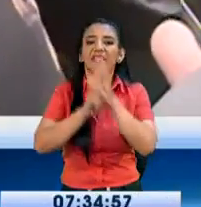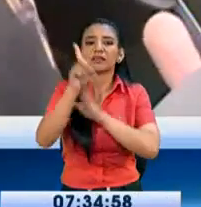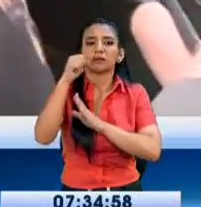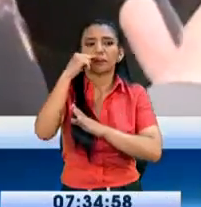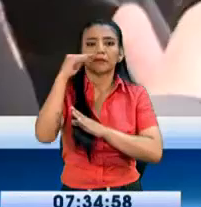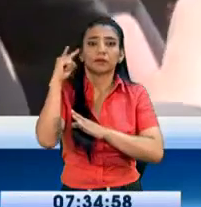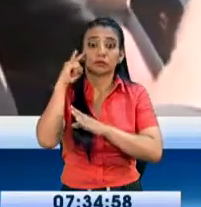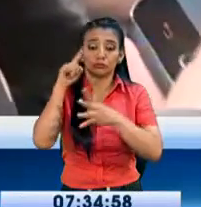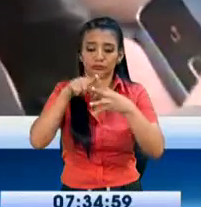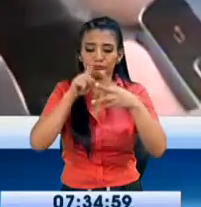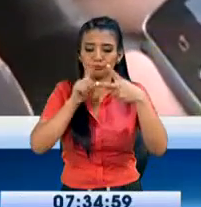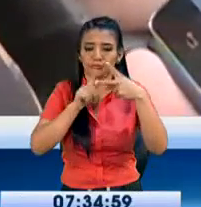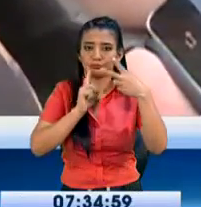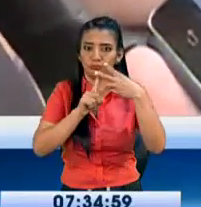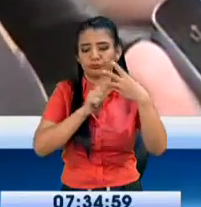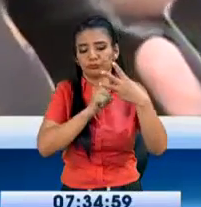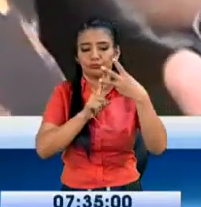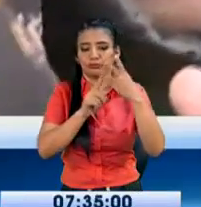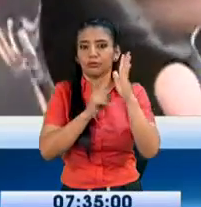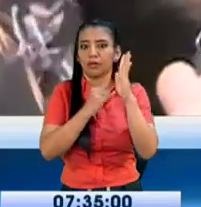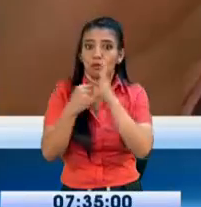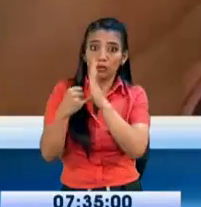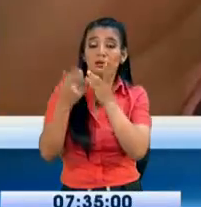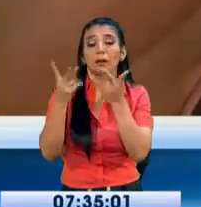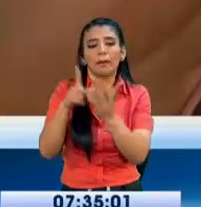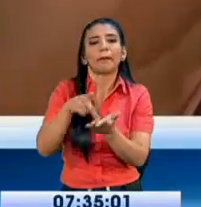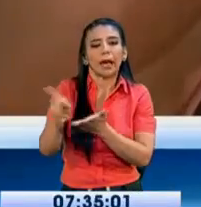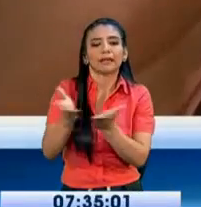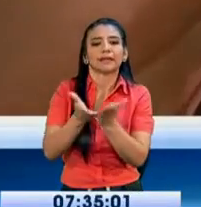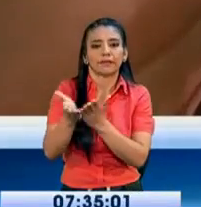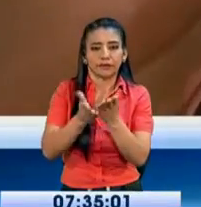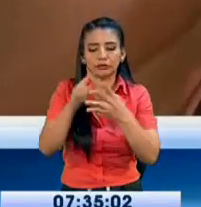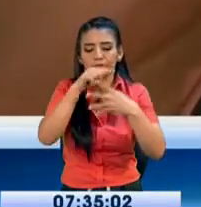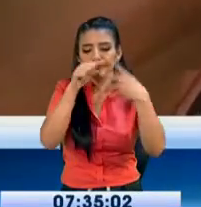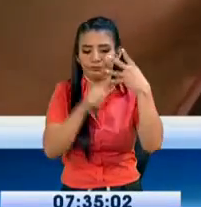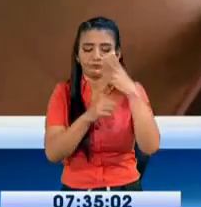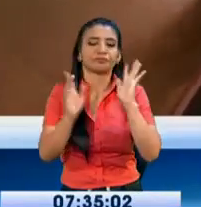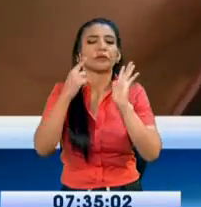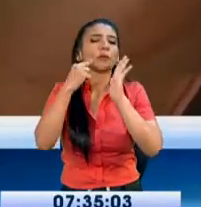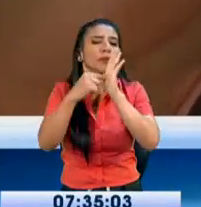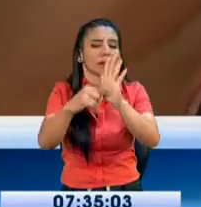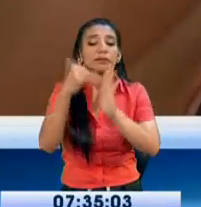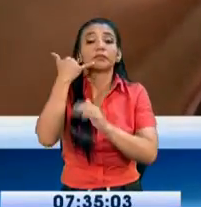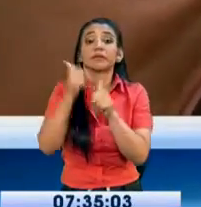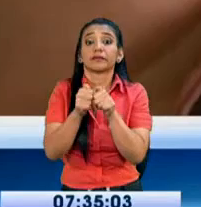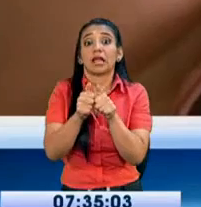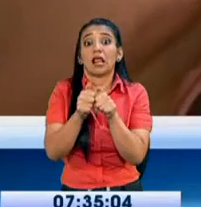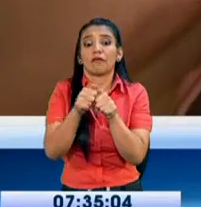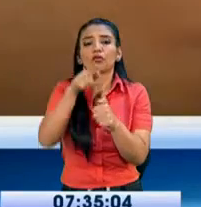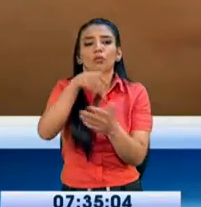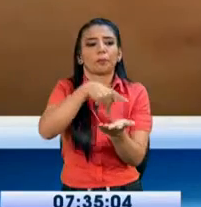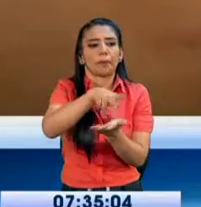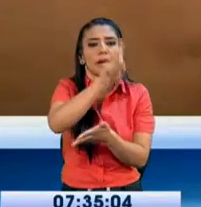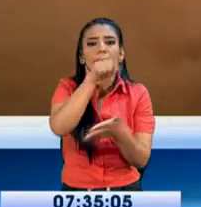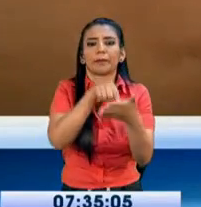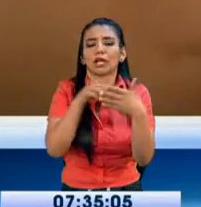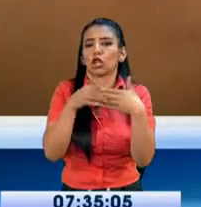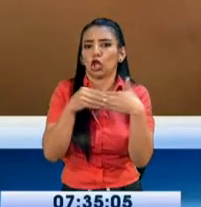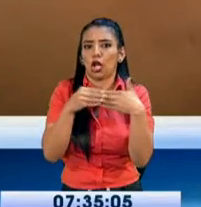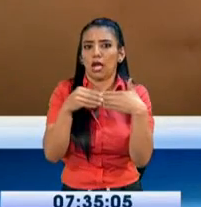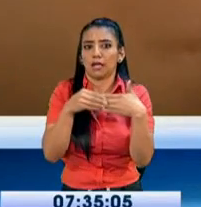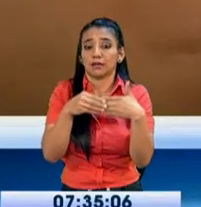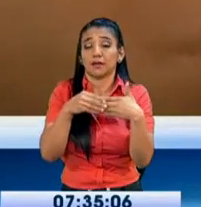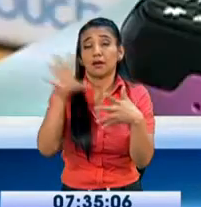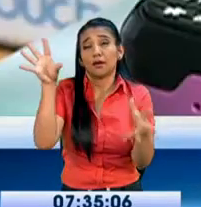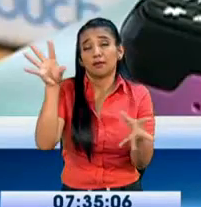Infancia, además del costo del courier. Se da como ejemplo, si un teléfono cuesta alrededor de $1,000, tendrá